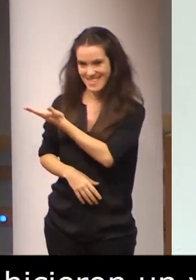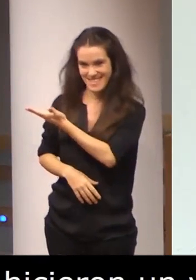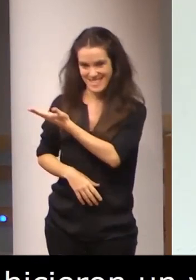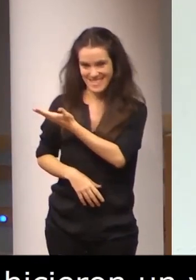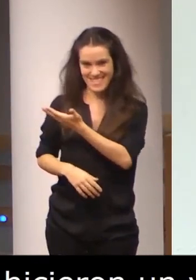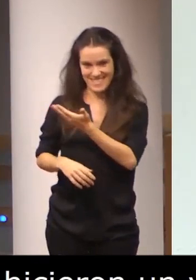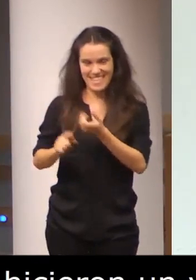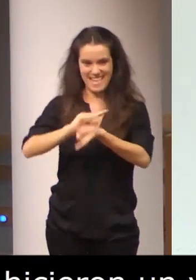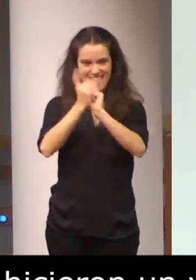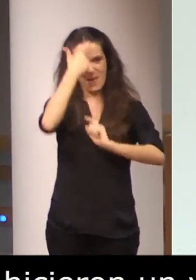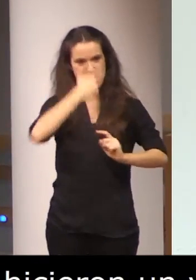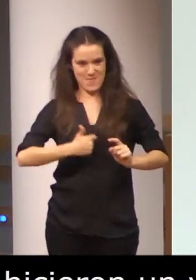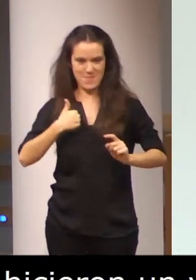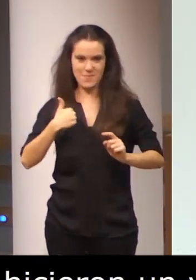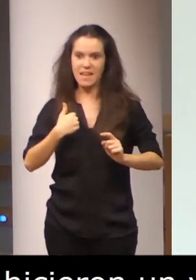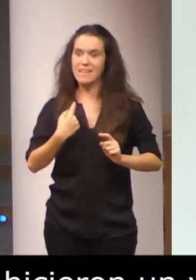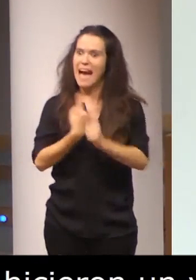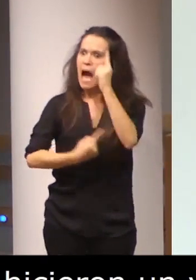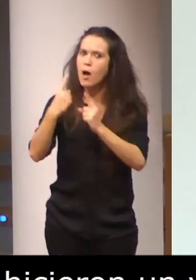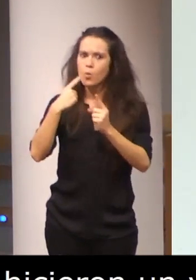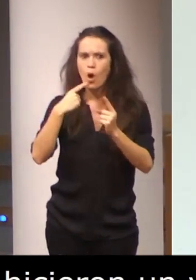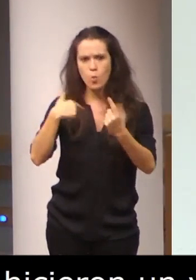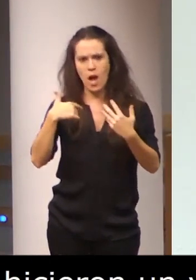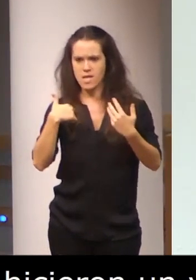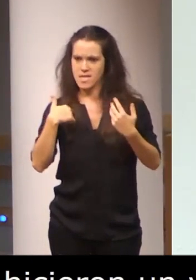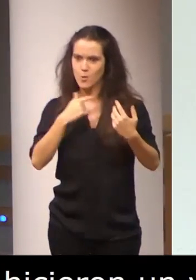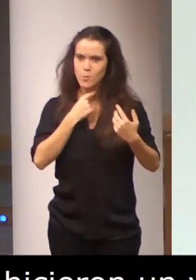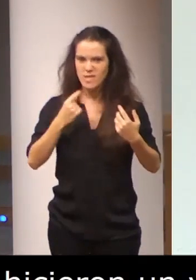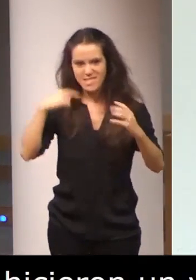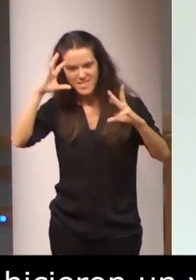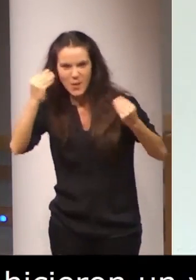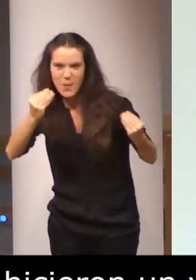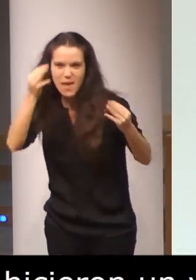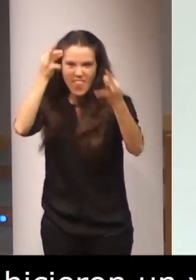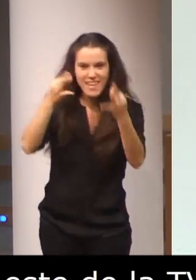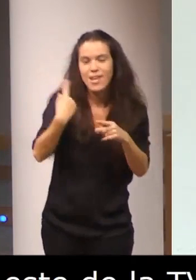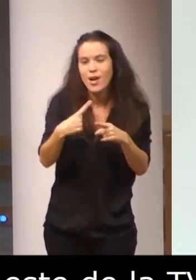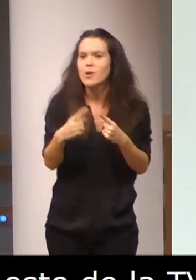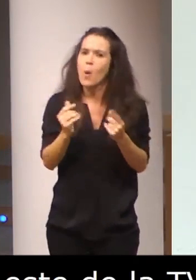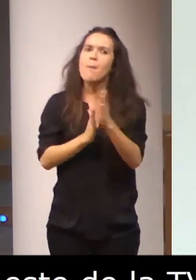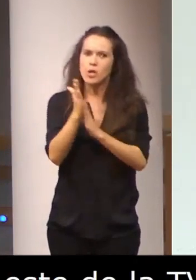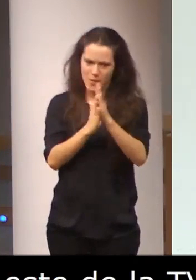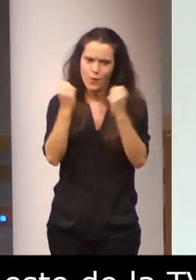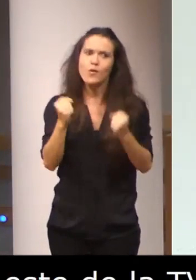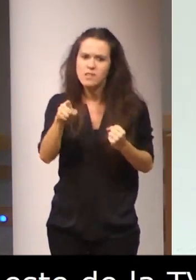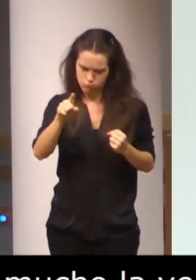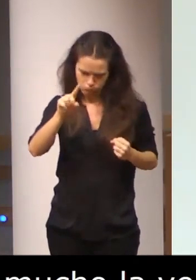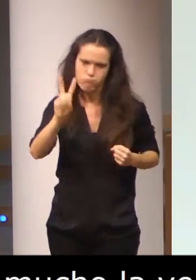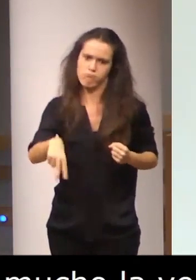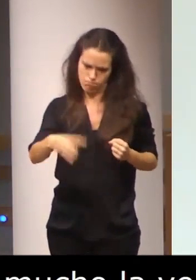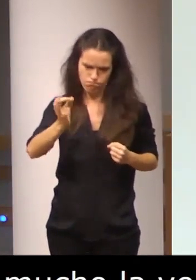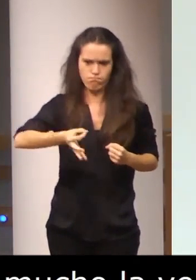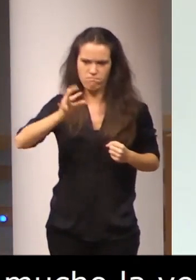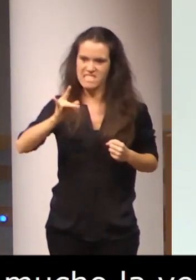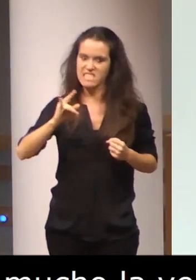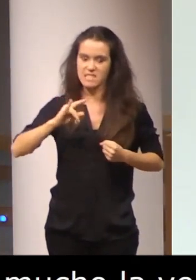Cámbiame, algunos se lo trabajan mucho, la verdad. Están muy, muy motivados, eso sí es cierto. Tienen un